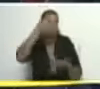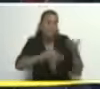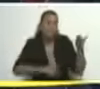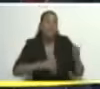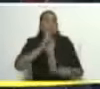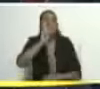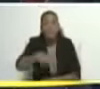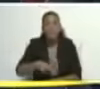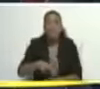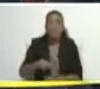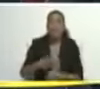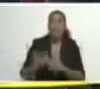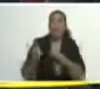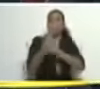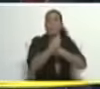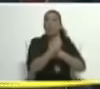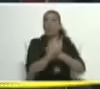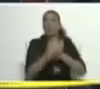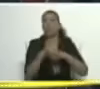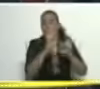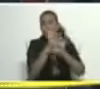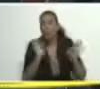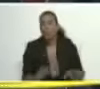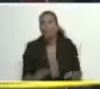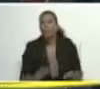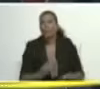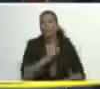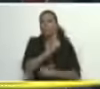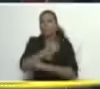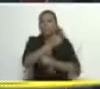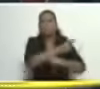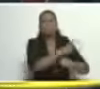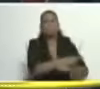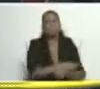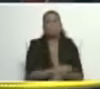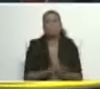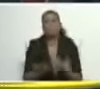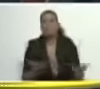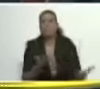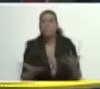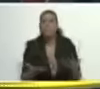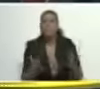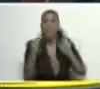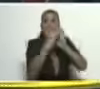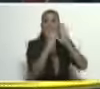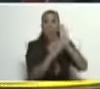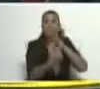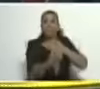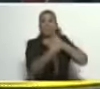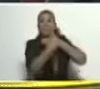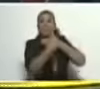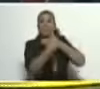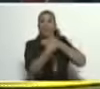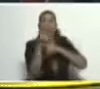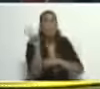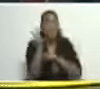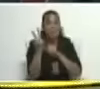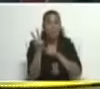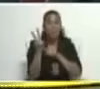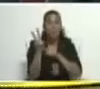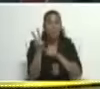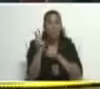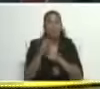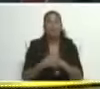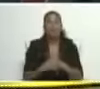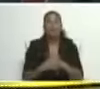Condenamos asimismo la imposición de las medidas unilaterales coercitivas sobre Venezuela y